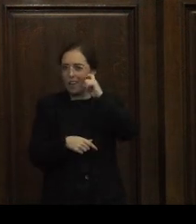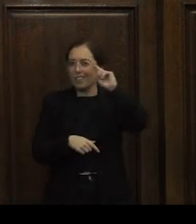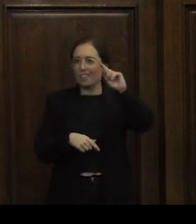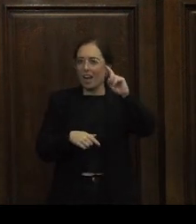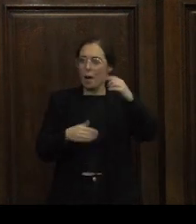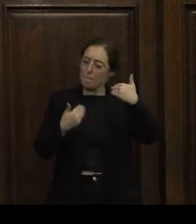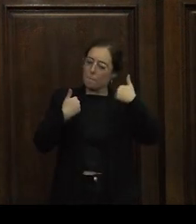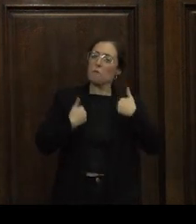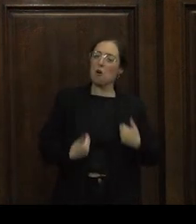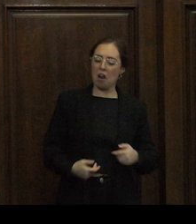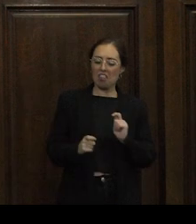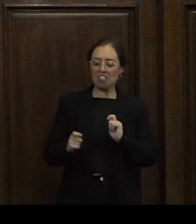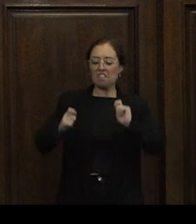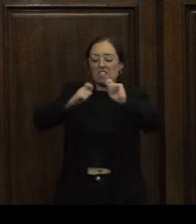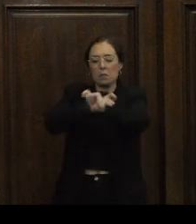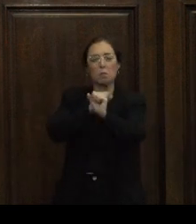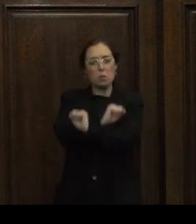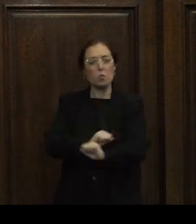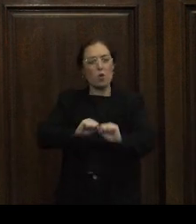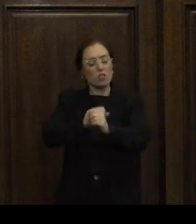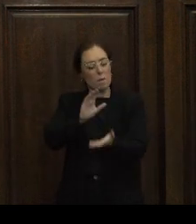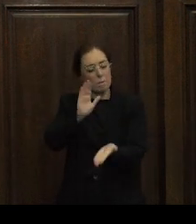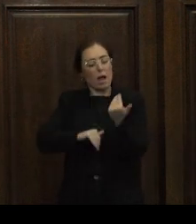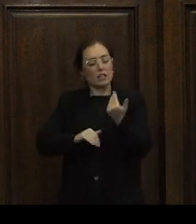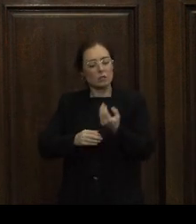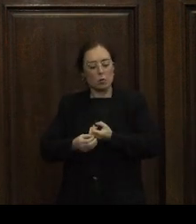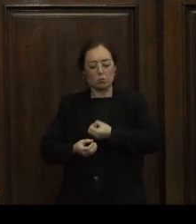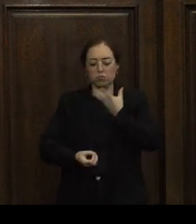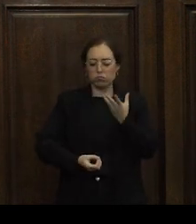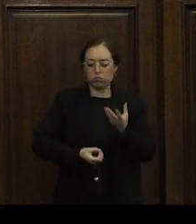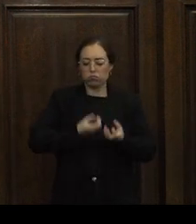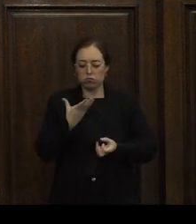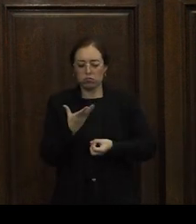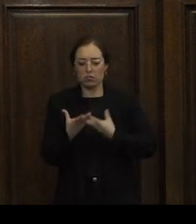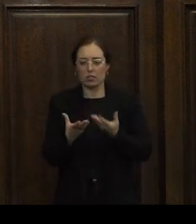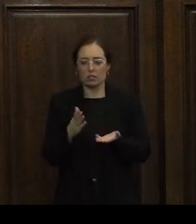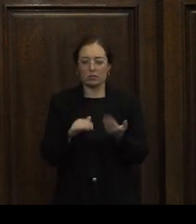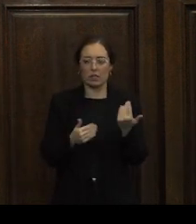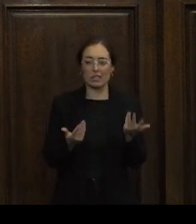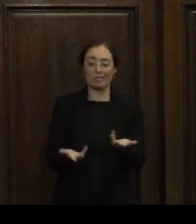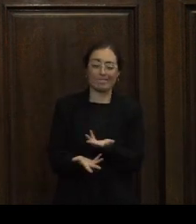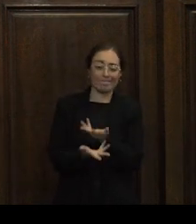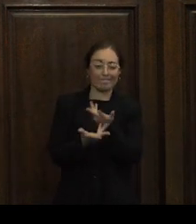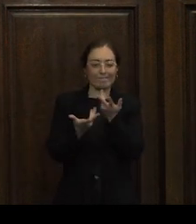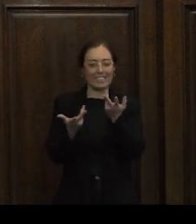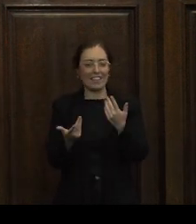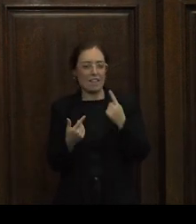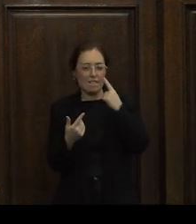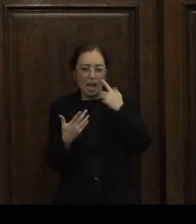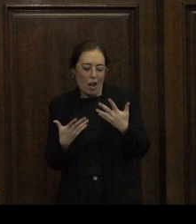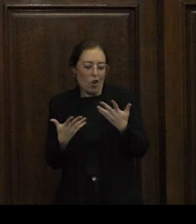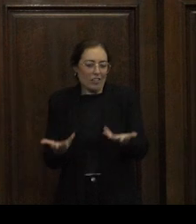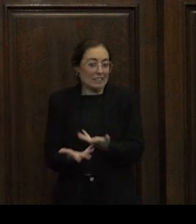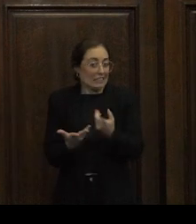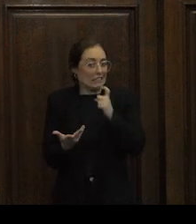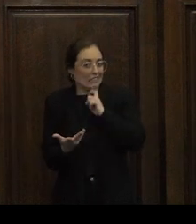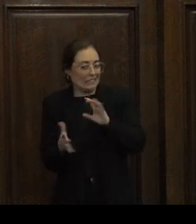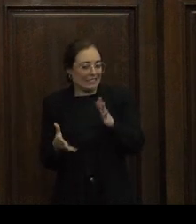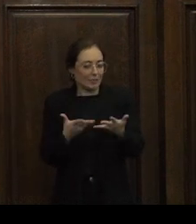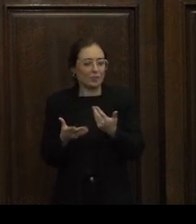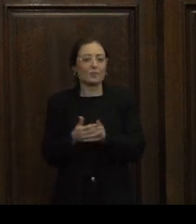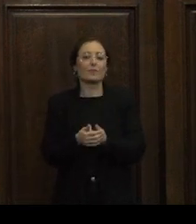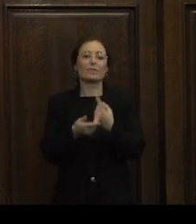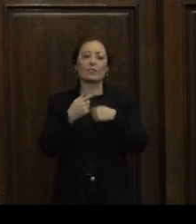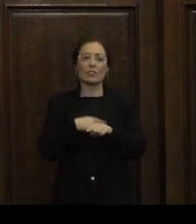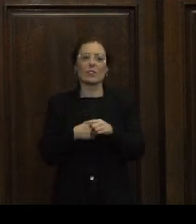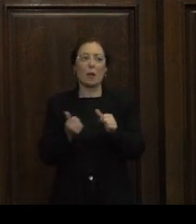un suelo moral en el cual brotan más eficazmente los cinismos que las hipocresías. O